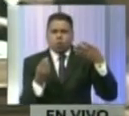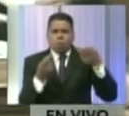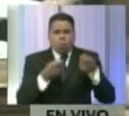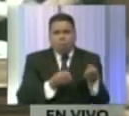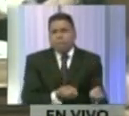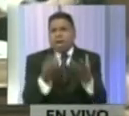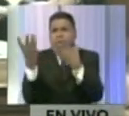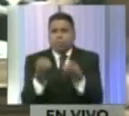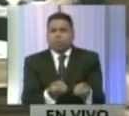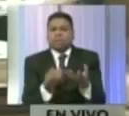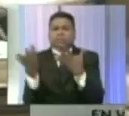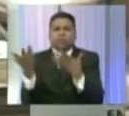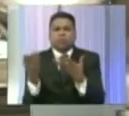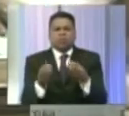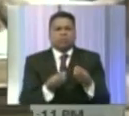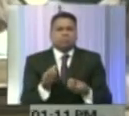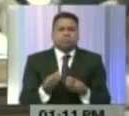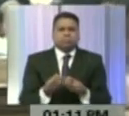exportaciones?